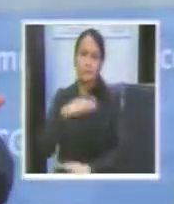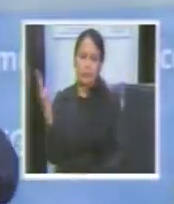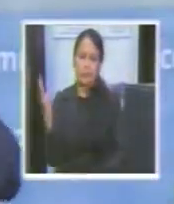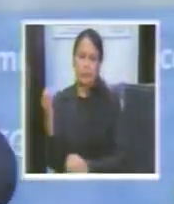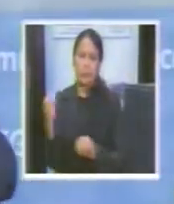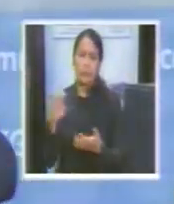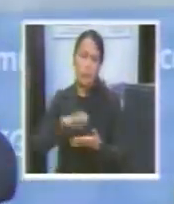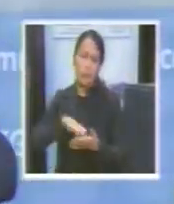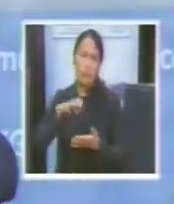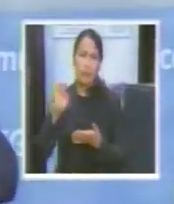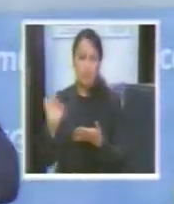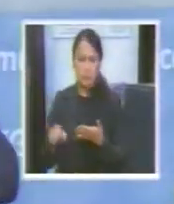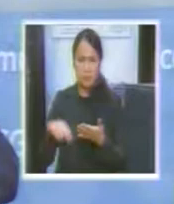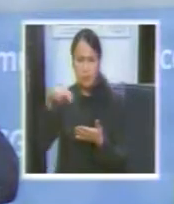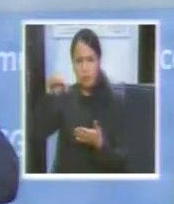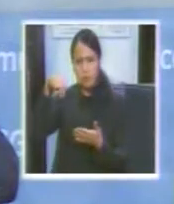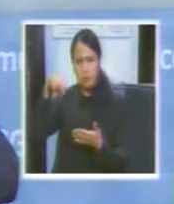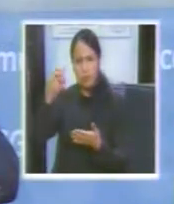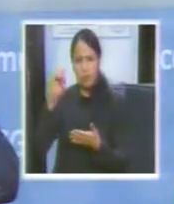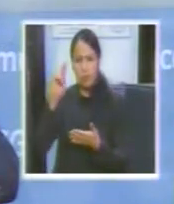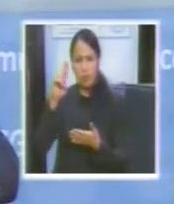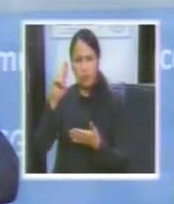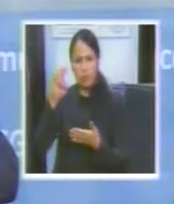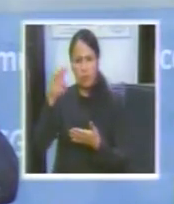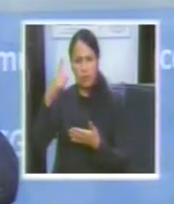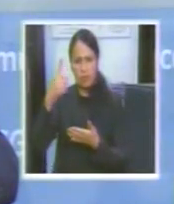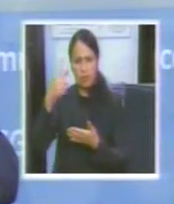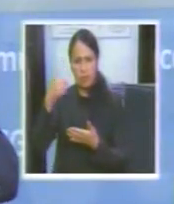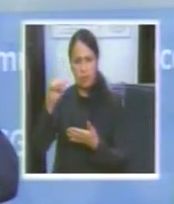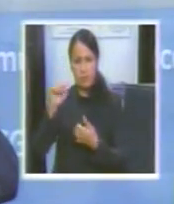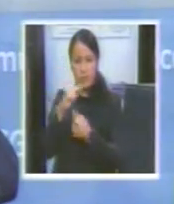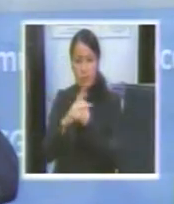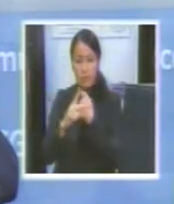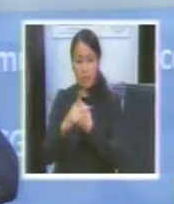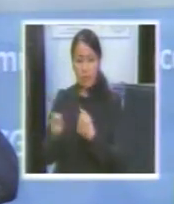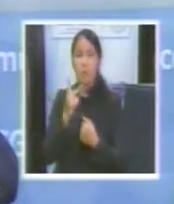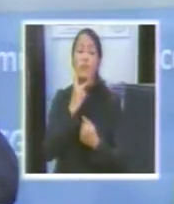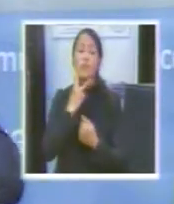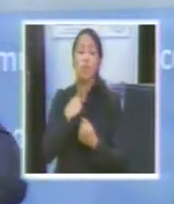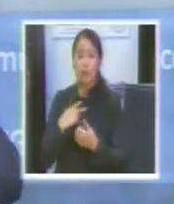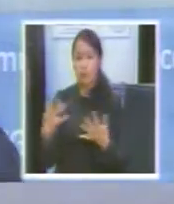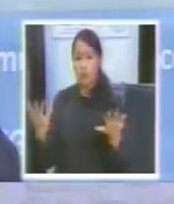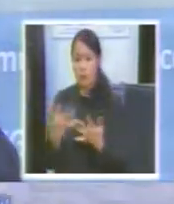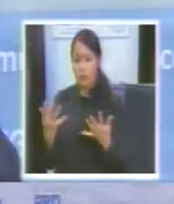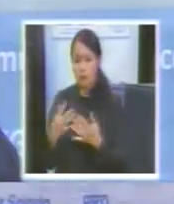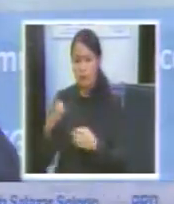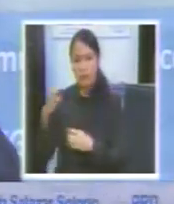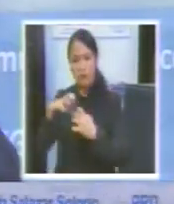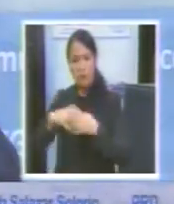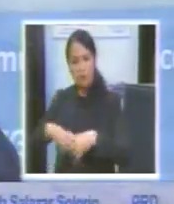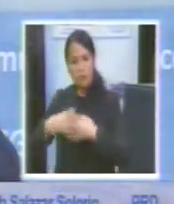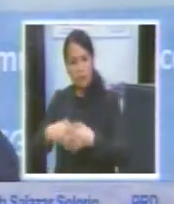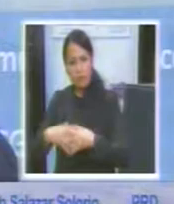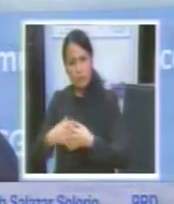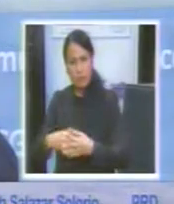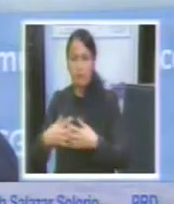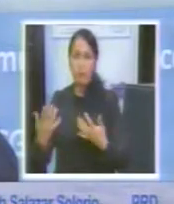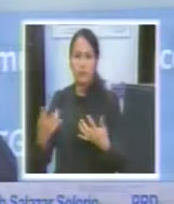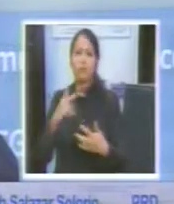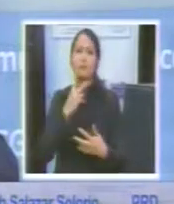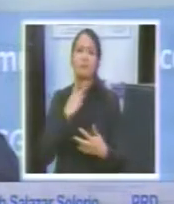caso, por ejemplo, de Noruega, un país productor de petróleo con la empresa Statoil, tiene una